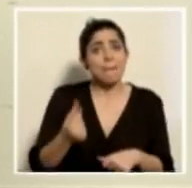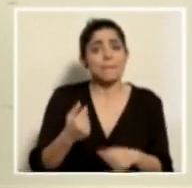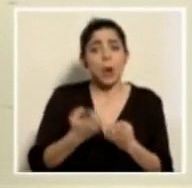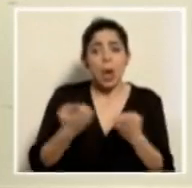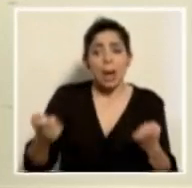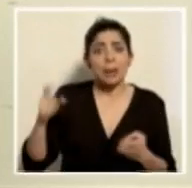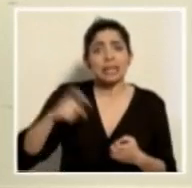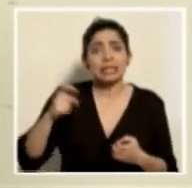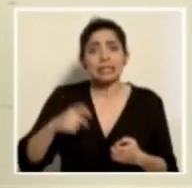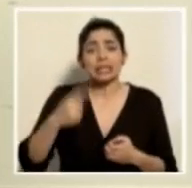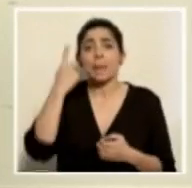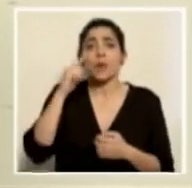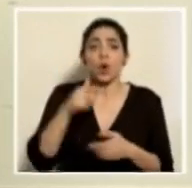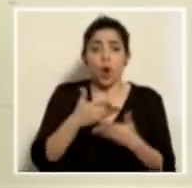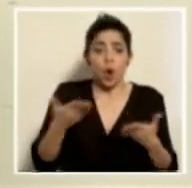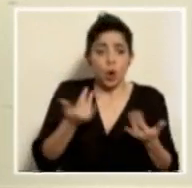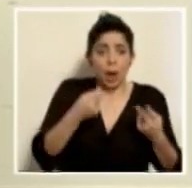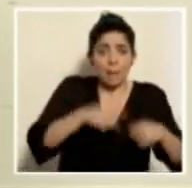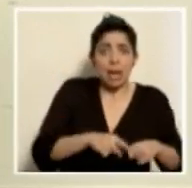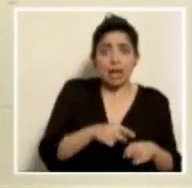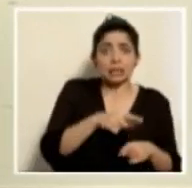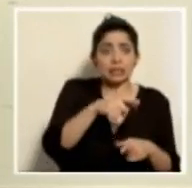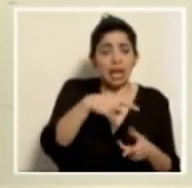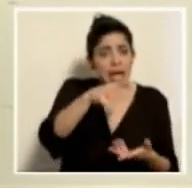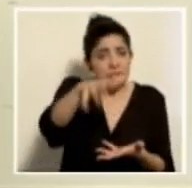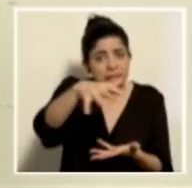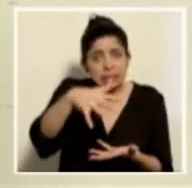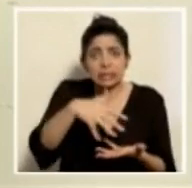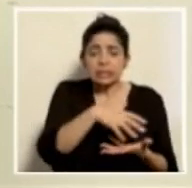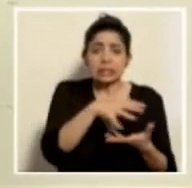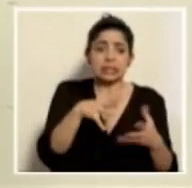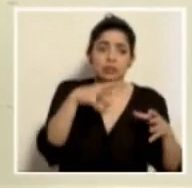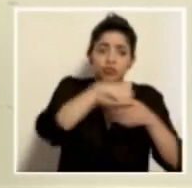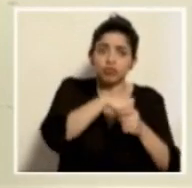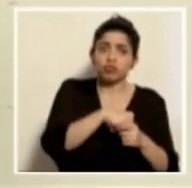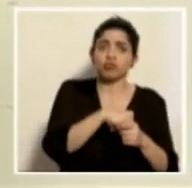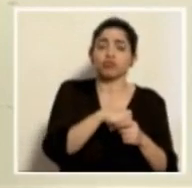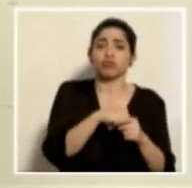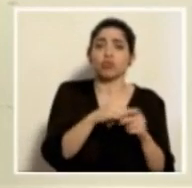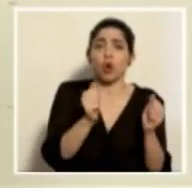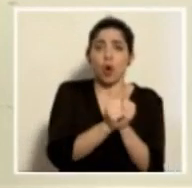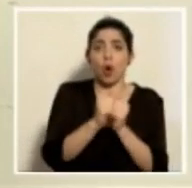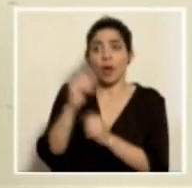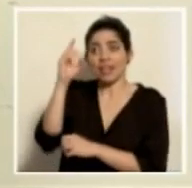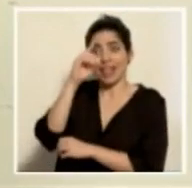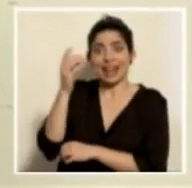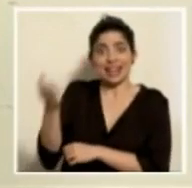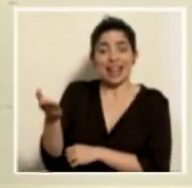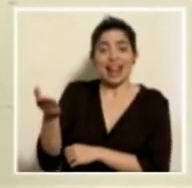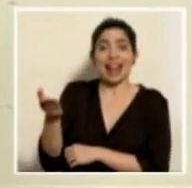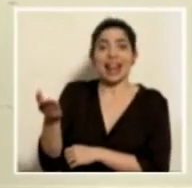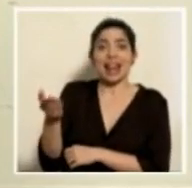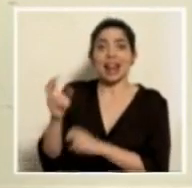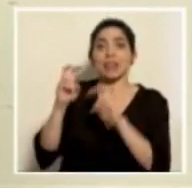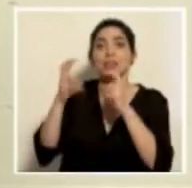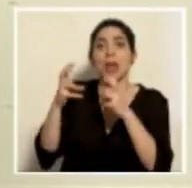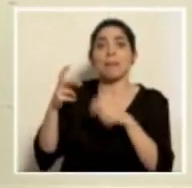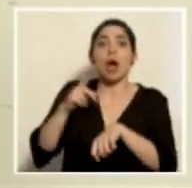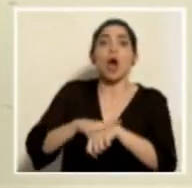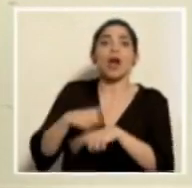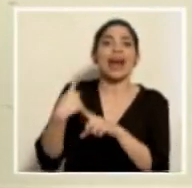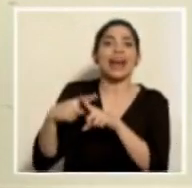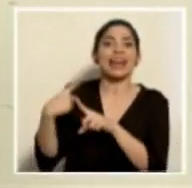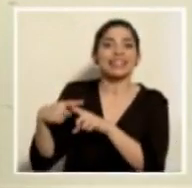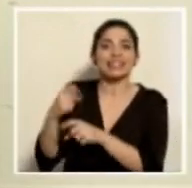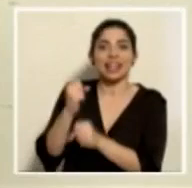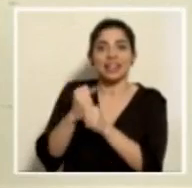que estas cosas como las que hoy se presentan sean de verdad. Con don Daniel, temas de horas extra, incluso